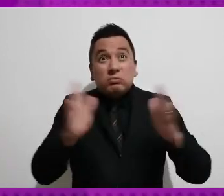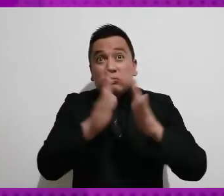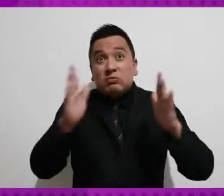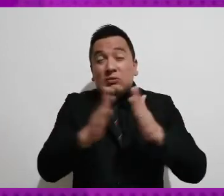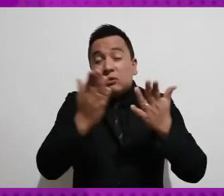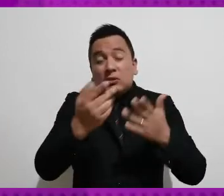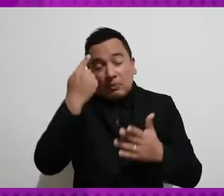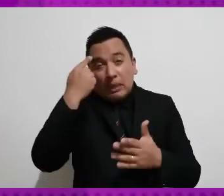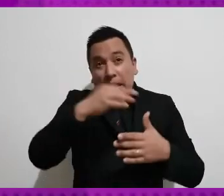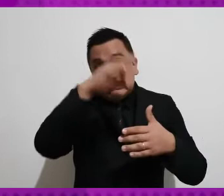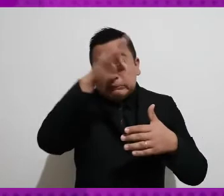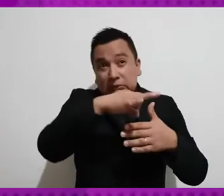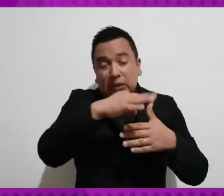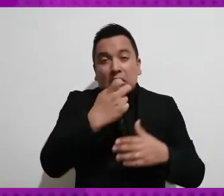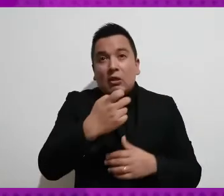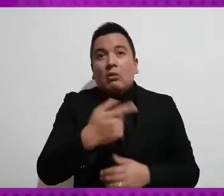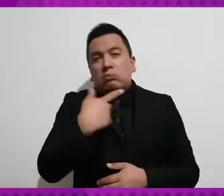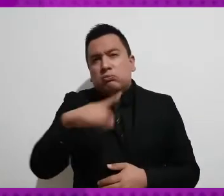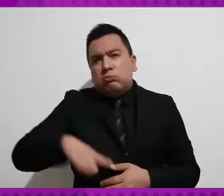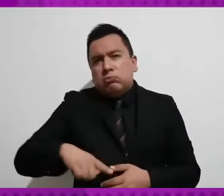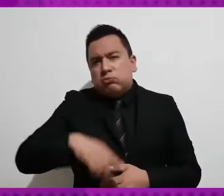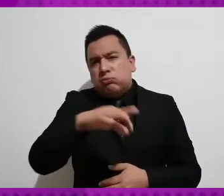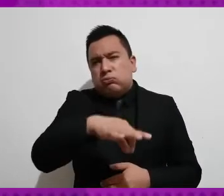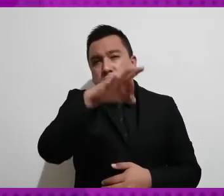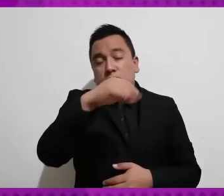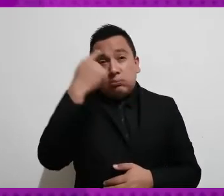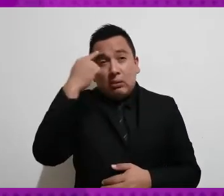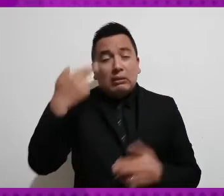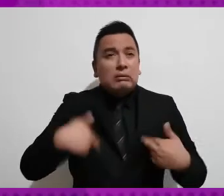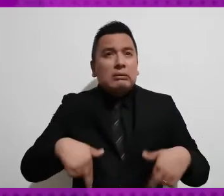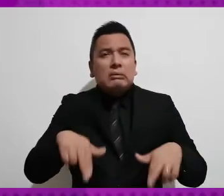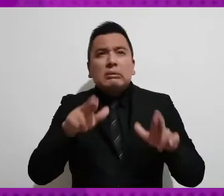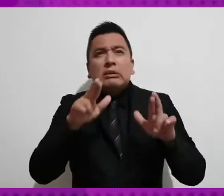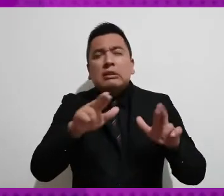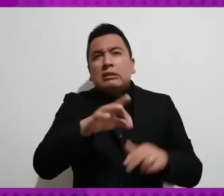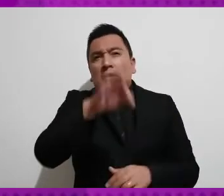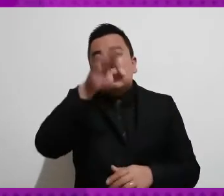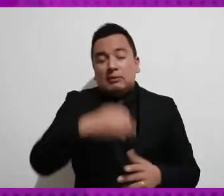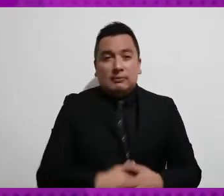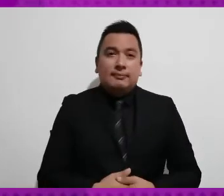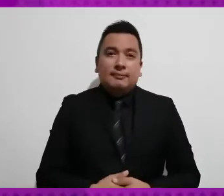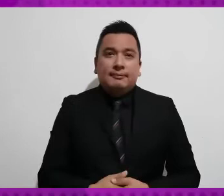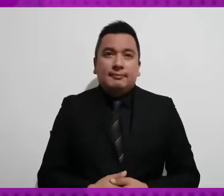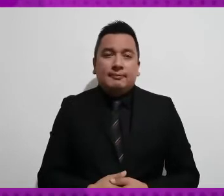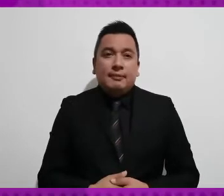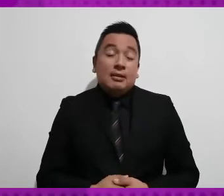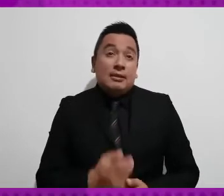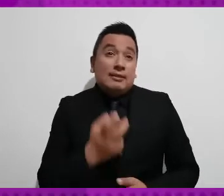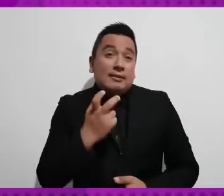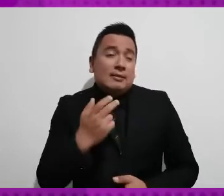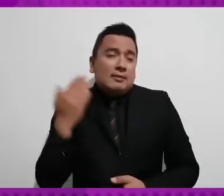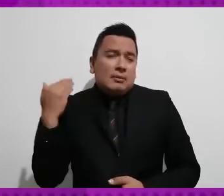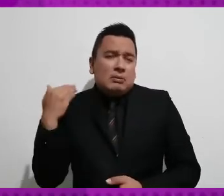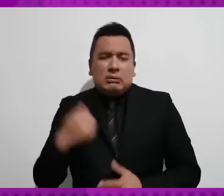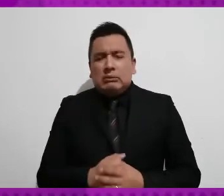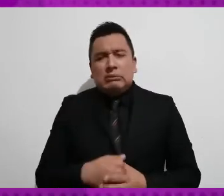elegir a sus gobernantes y decidir la conformación de la representación política y nacional. Tal es el caso, como lo que comentas, del